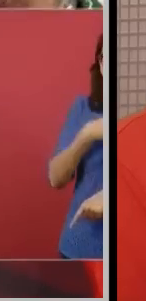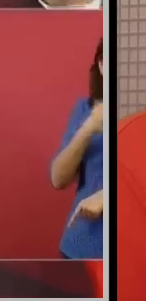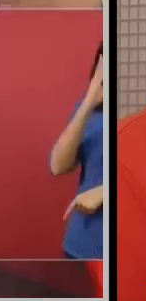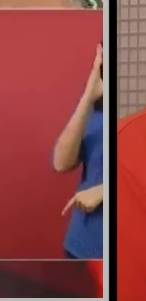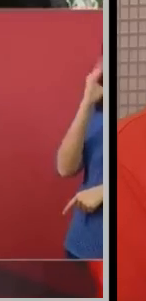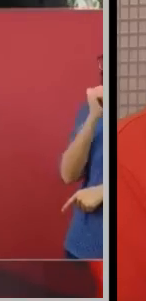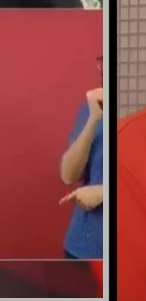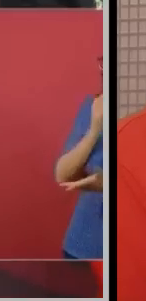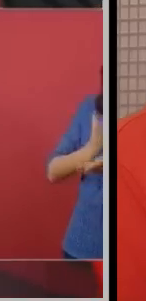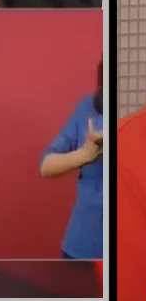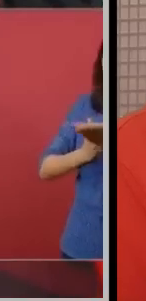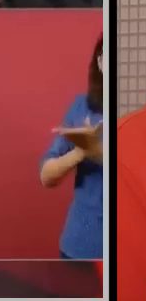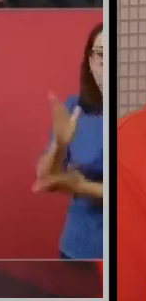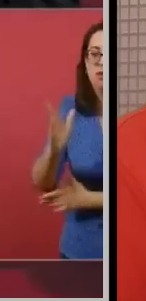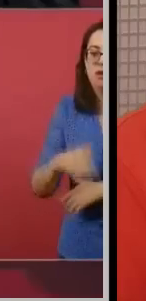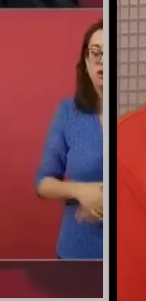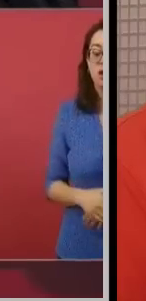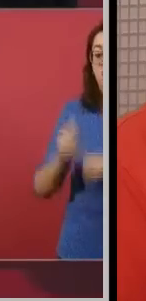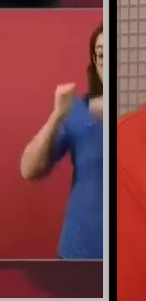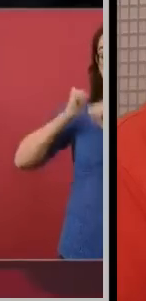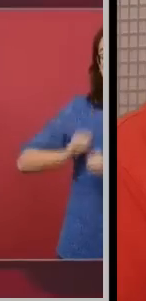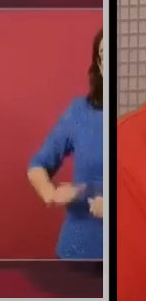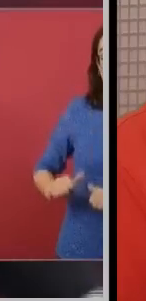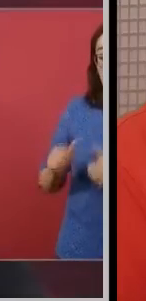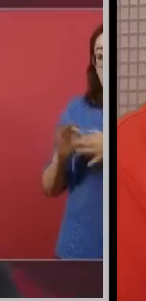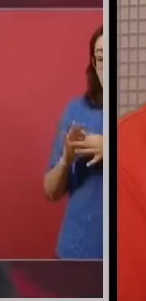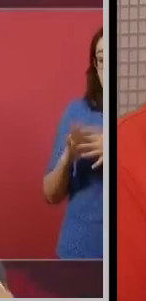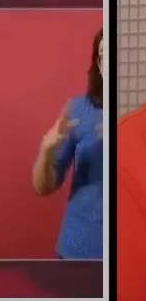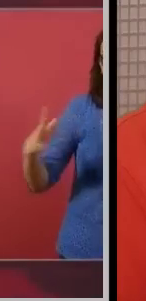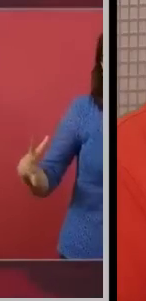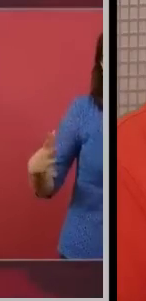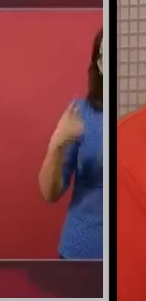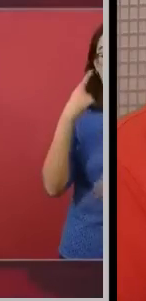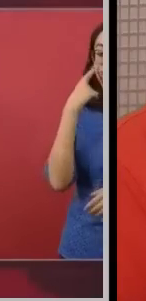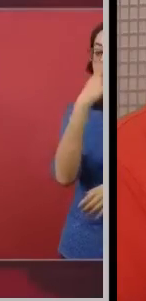desde luego si se trata de una afectación